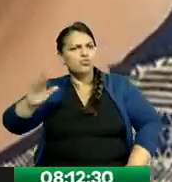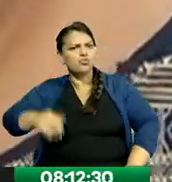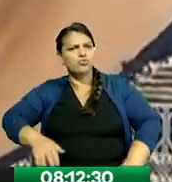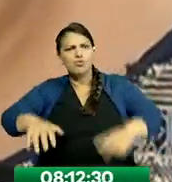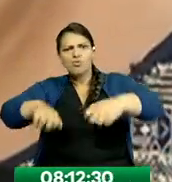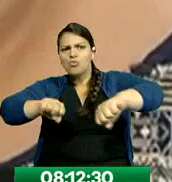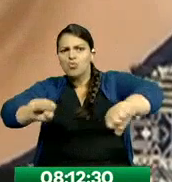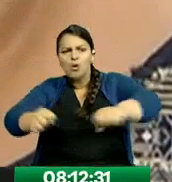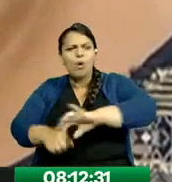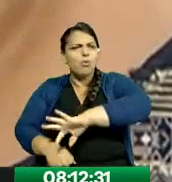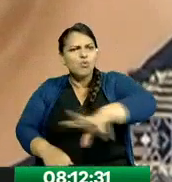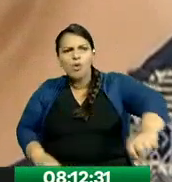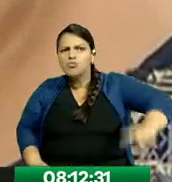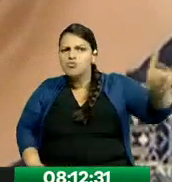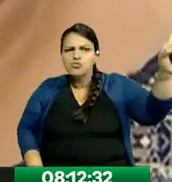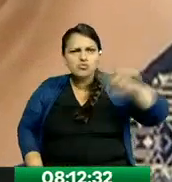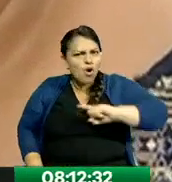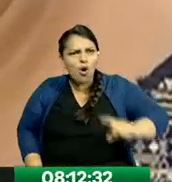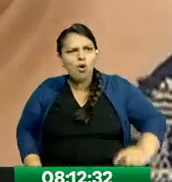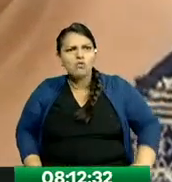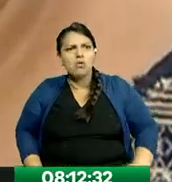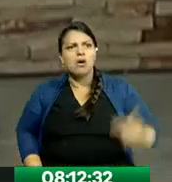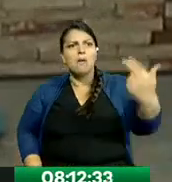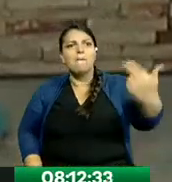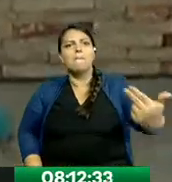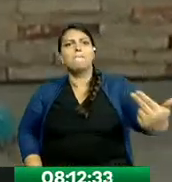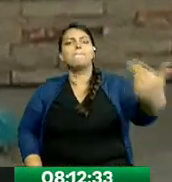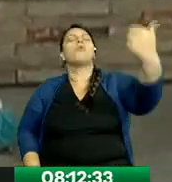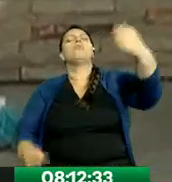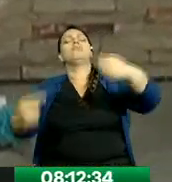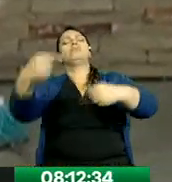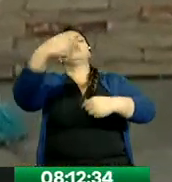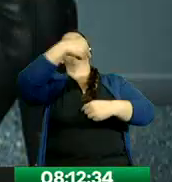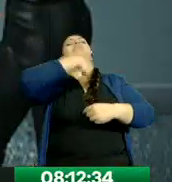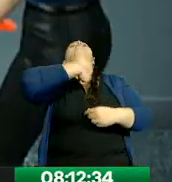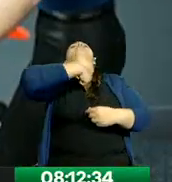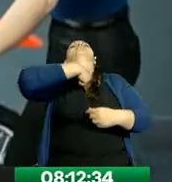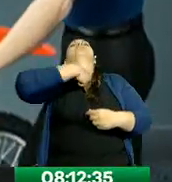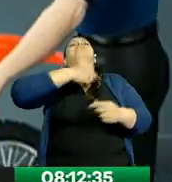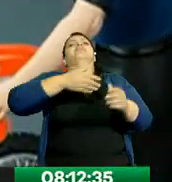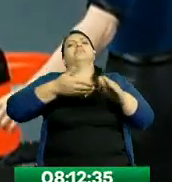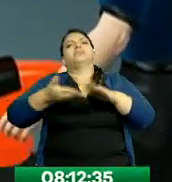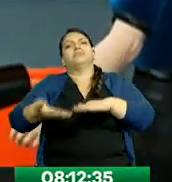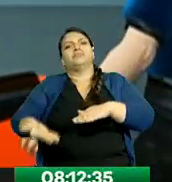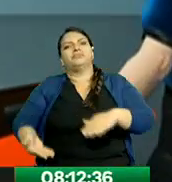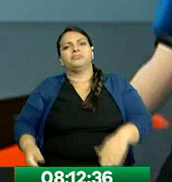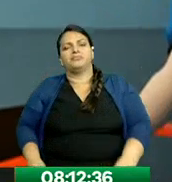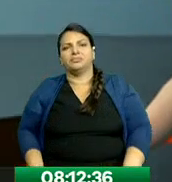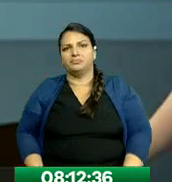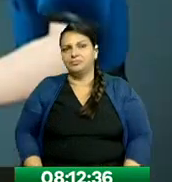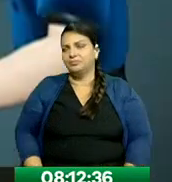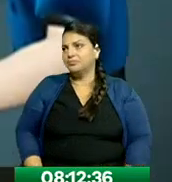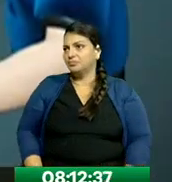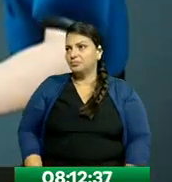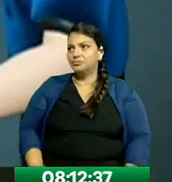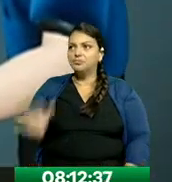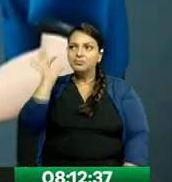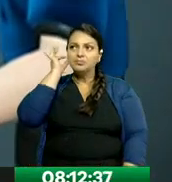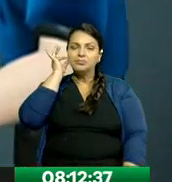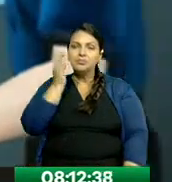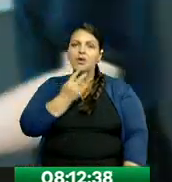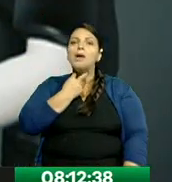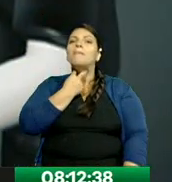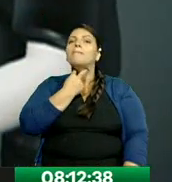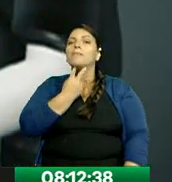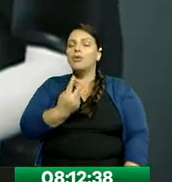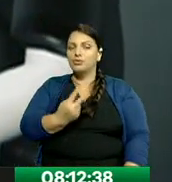es que él salió a defender al cuñado y con un palo de la escoba le quiso dar a los choros, pues. Pero los choros